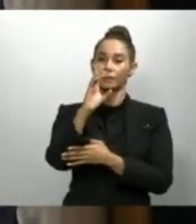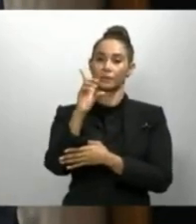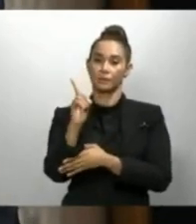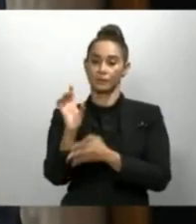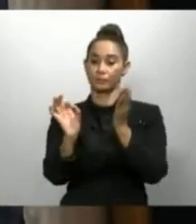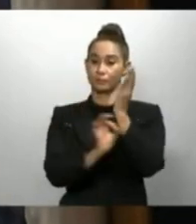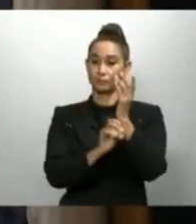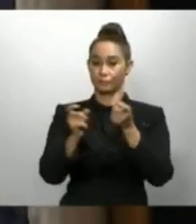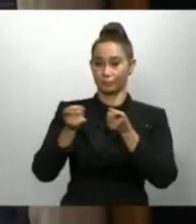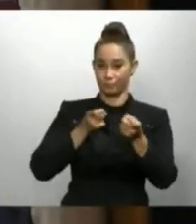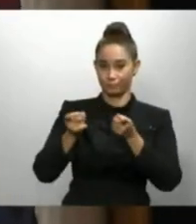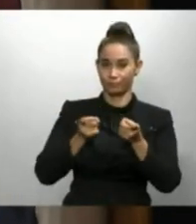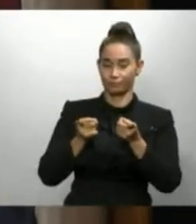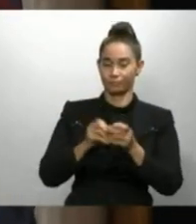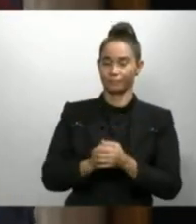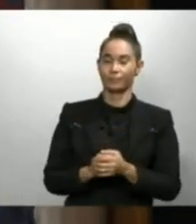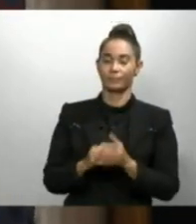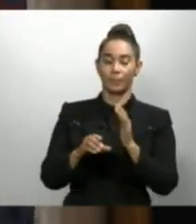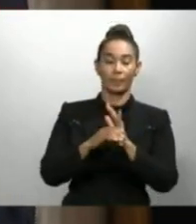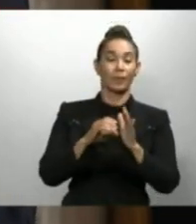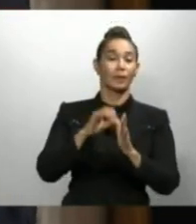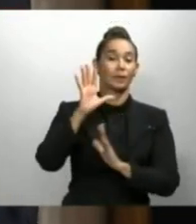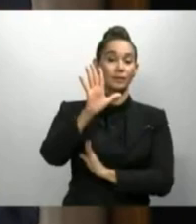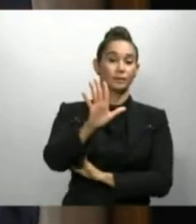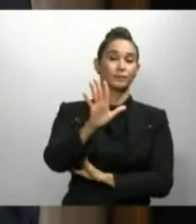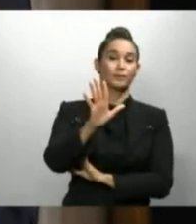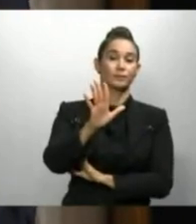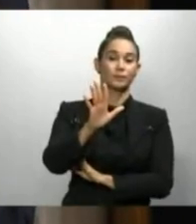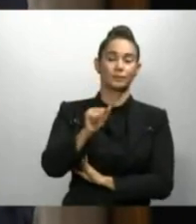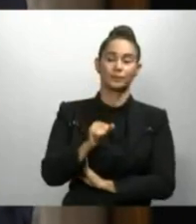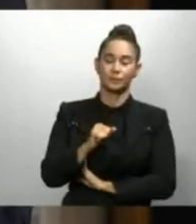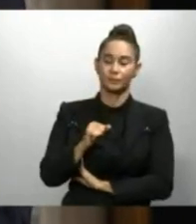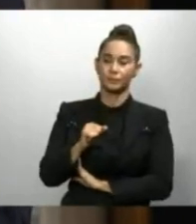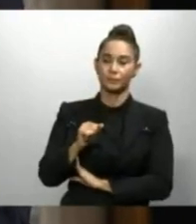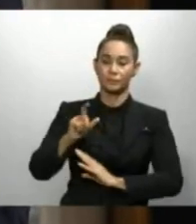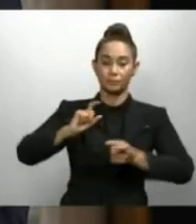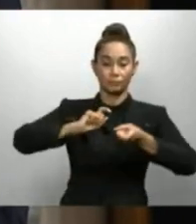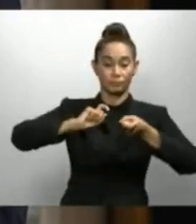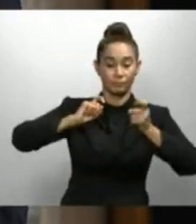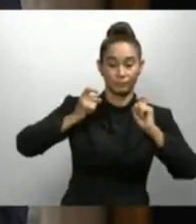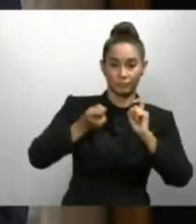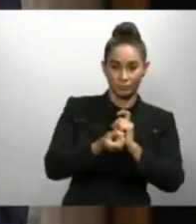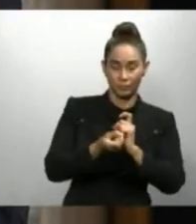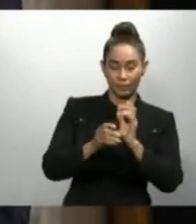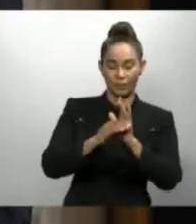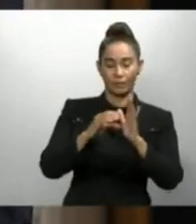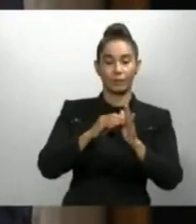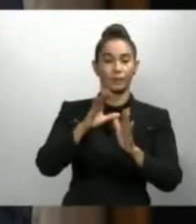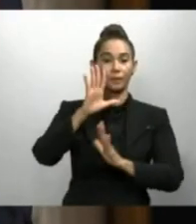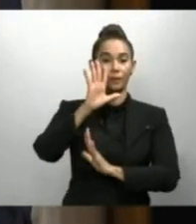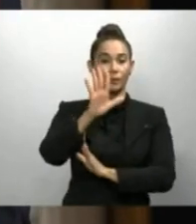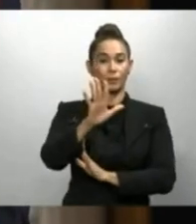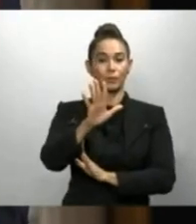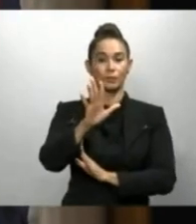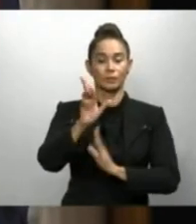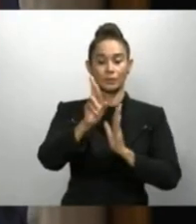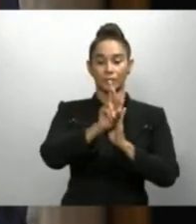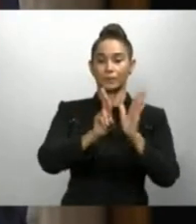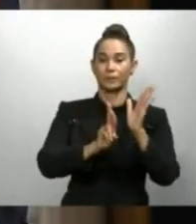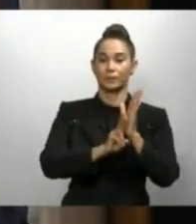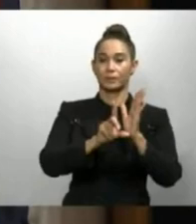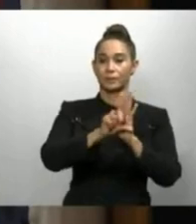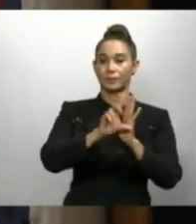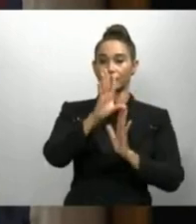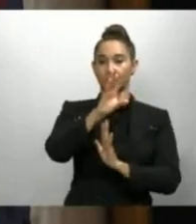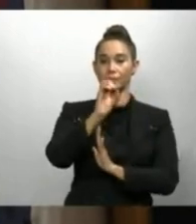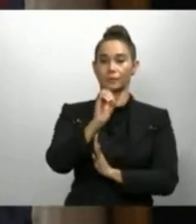Control de Drogas. Artículo 5. Se modifica el artículo 5 del reglamento de la